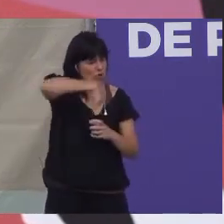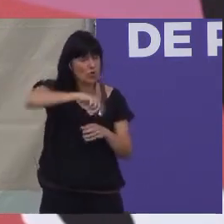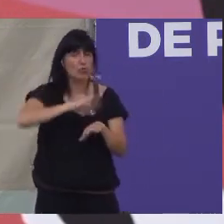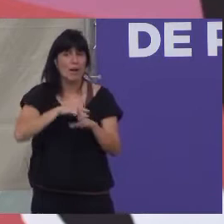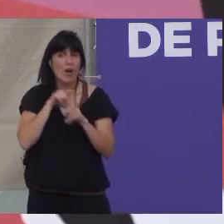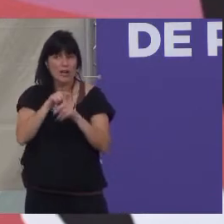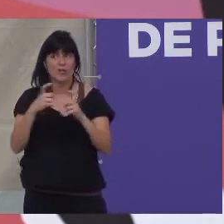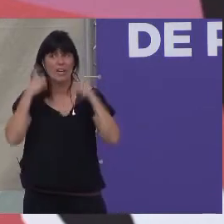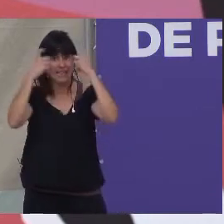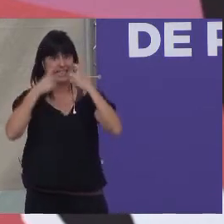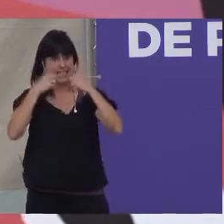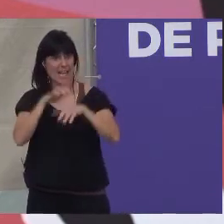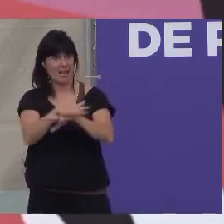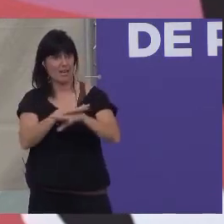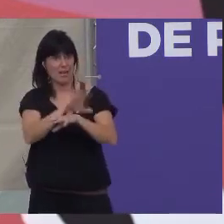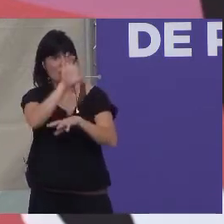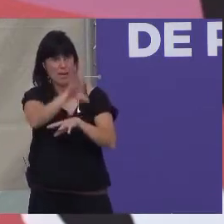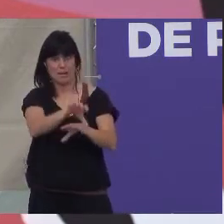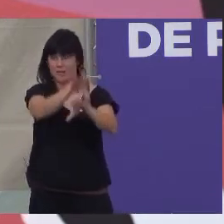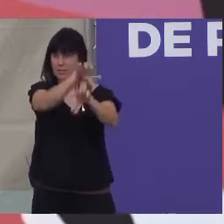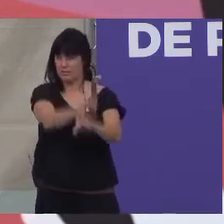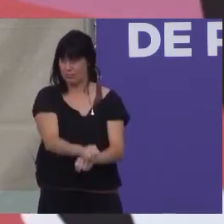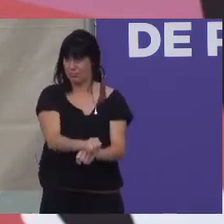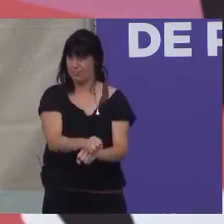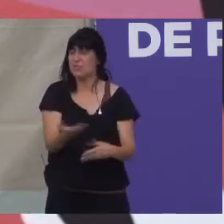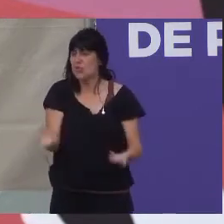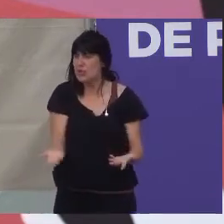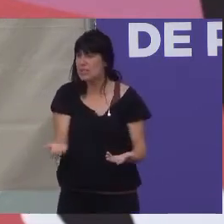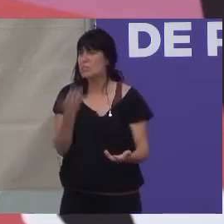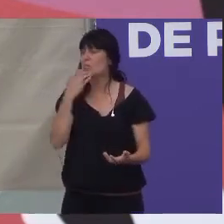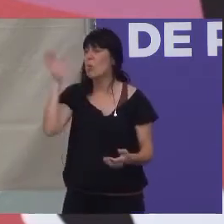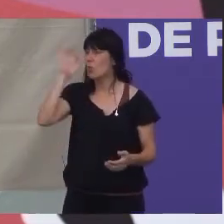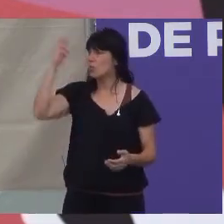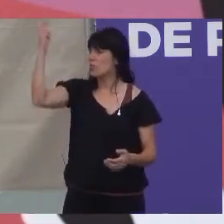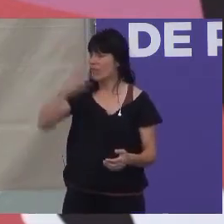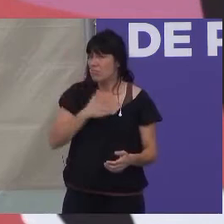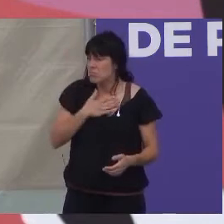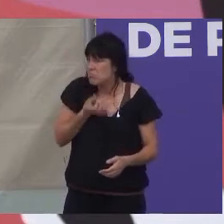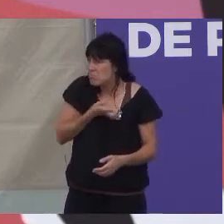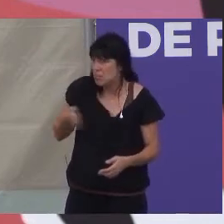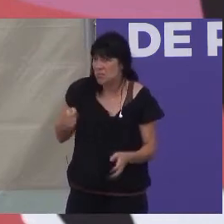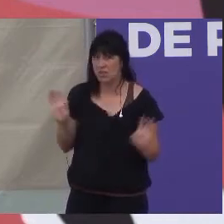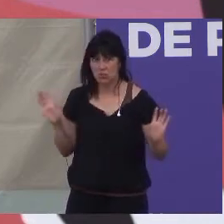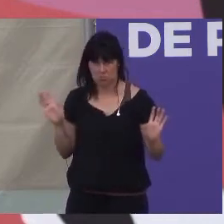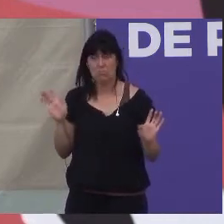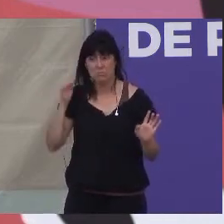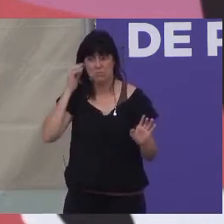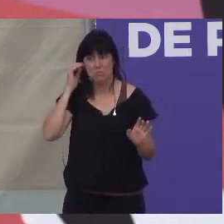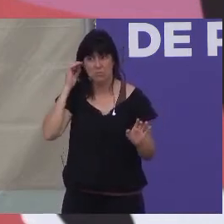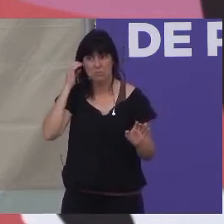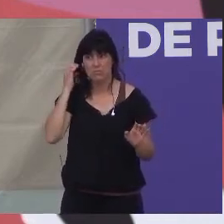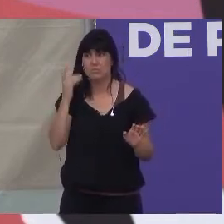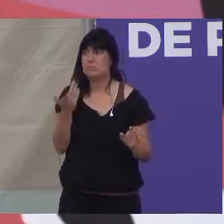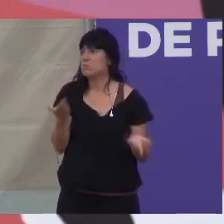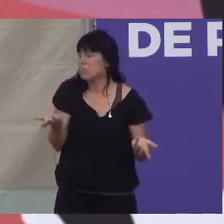intentar gobernar este país y quitar al PP de encima. A mí que venga Monedero me parece perfecto, pero ¿por qué no